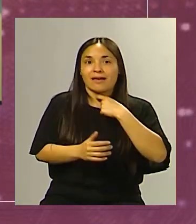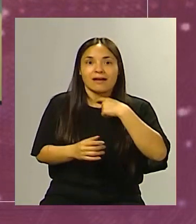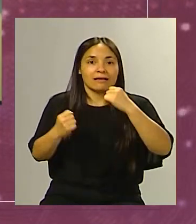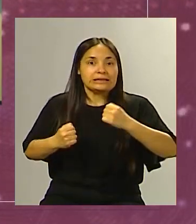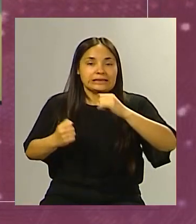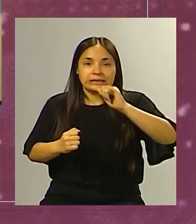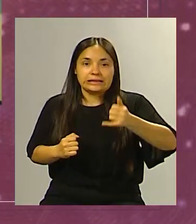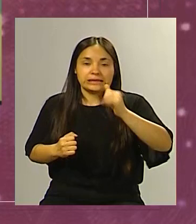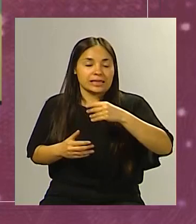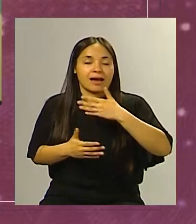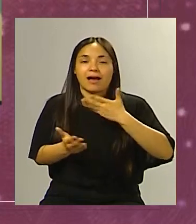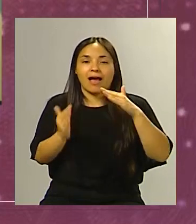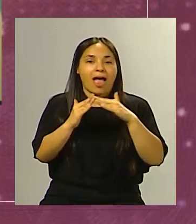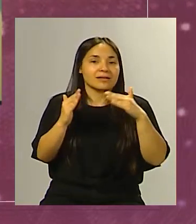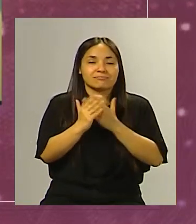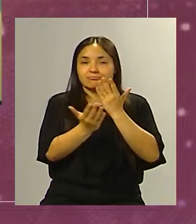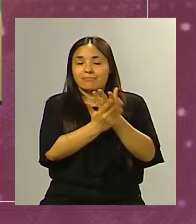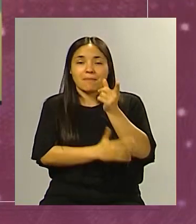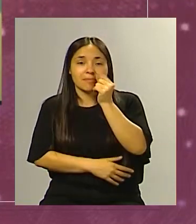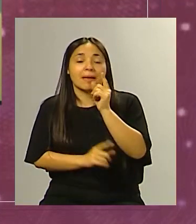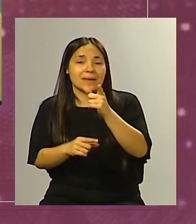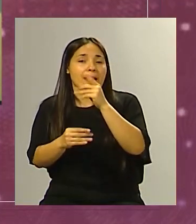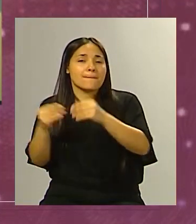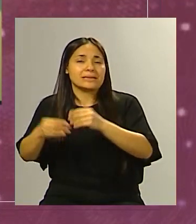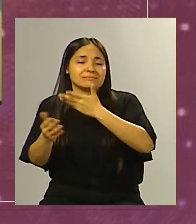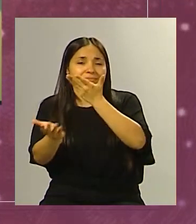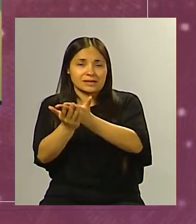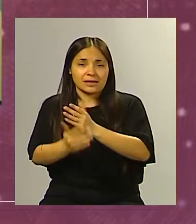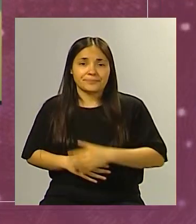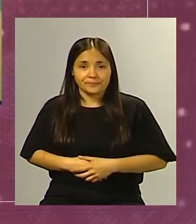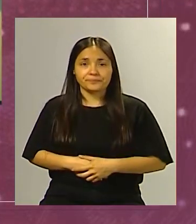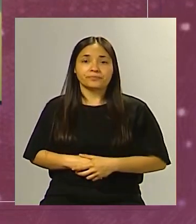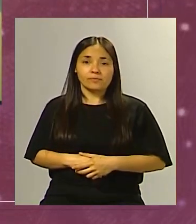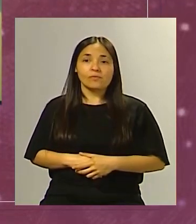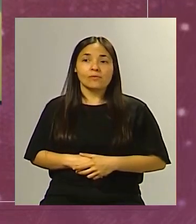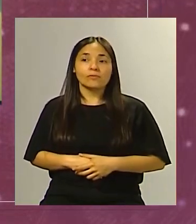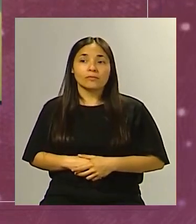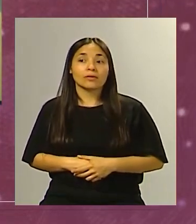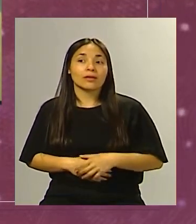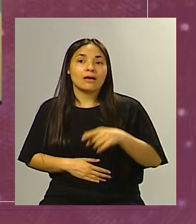algunos en la casa, nos piden las agencias y la